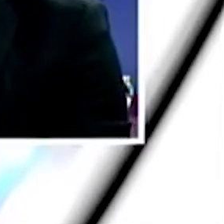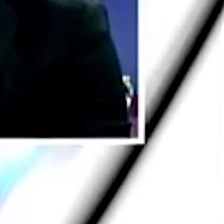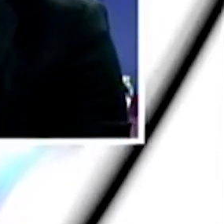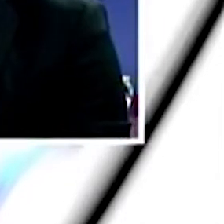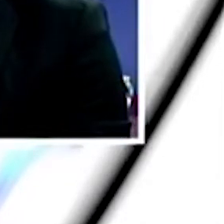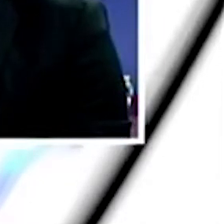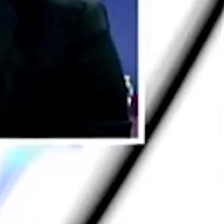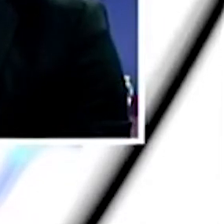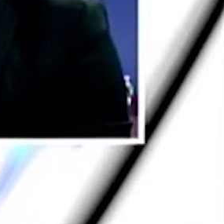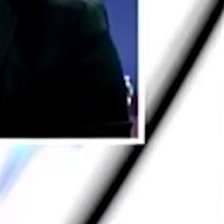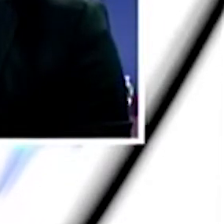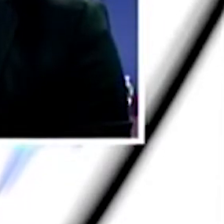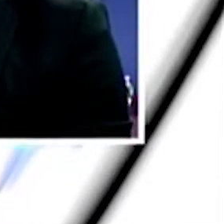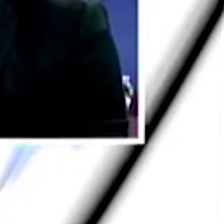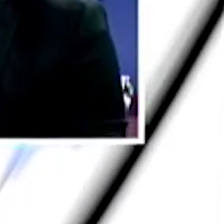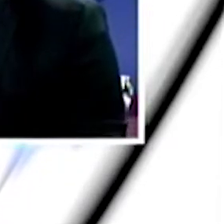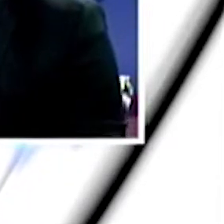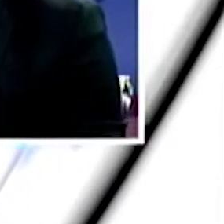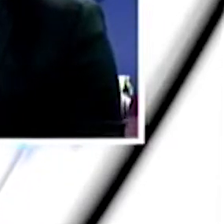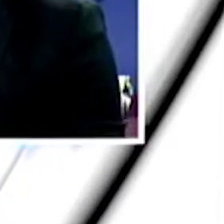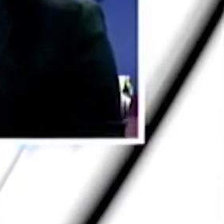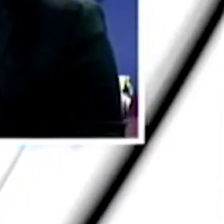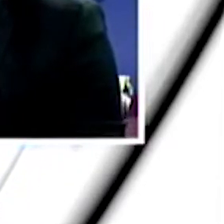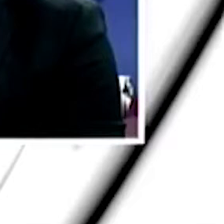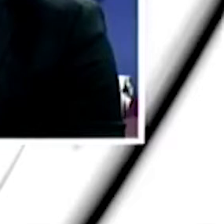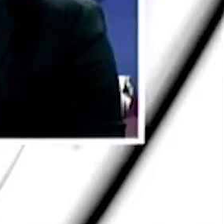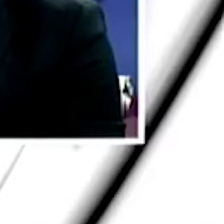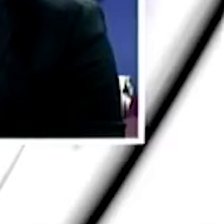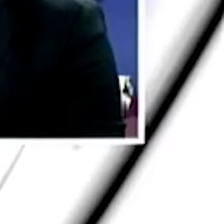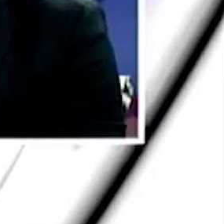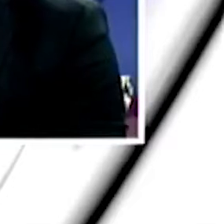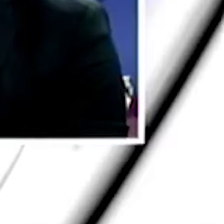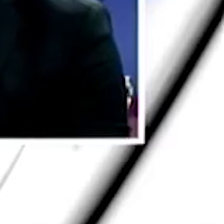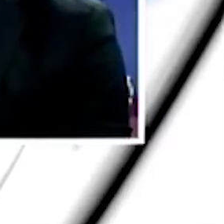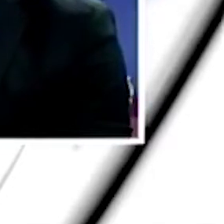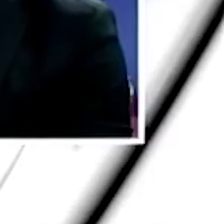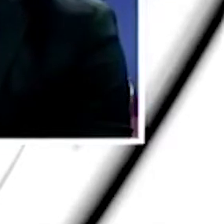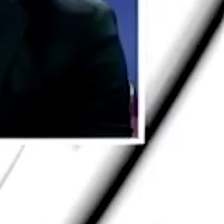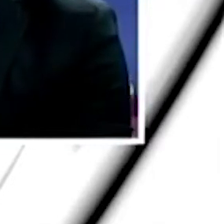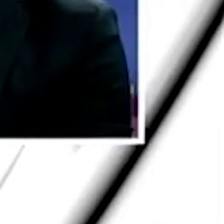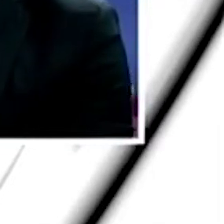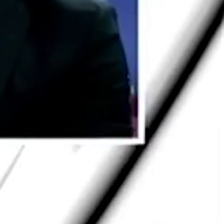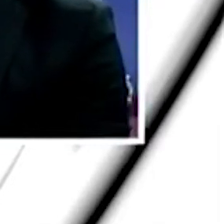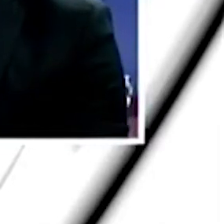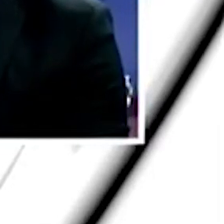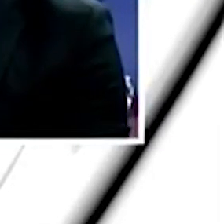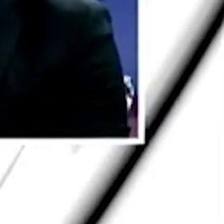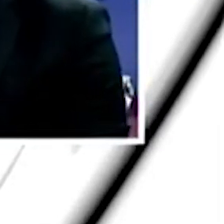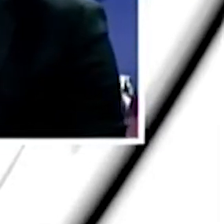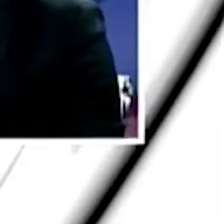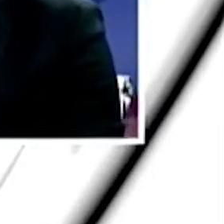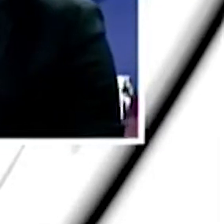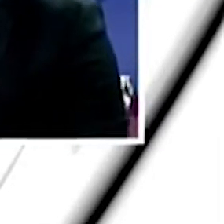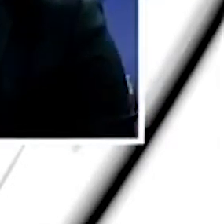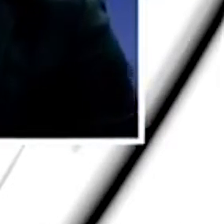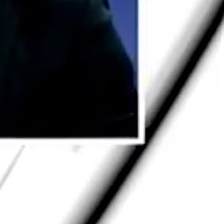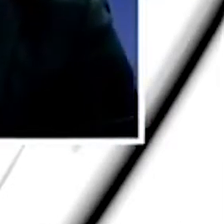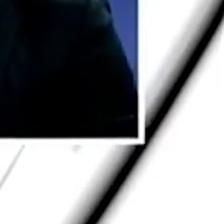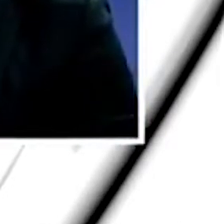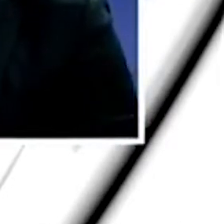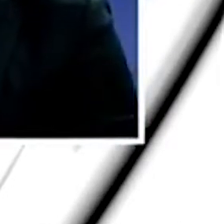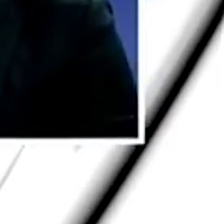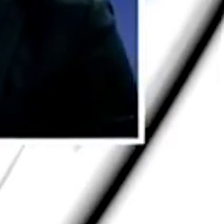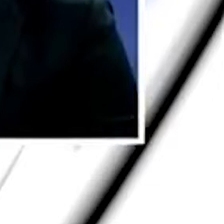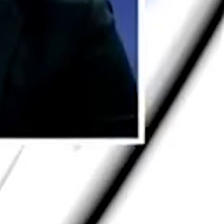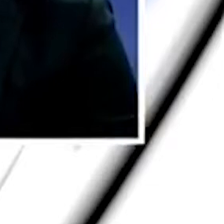provocado. Una medición real de lo que se desempeña o destaca de un gobierno puede verse 2, 3 años como se está viendo ahora. Creo que es importante